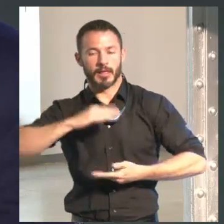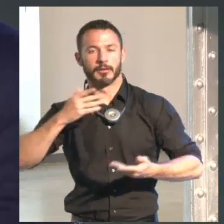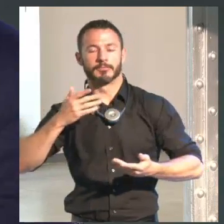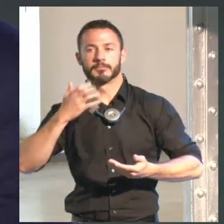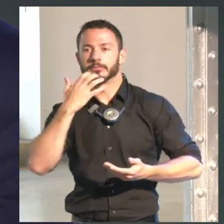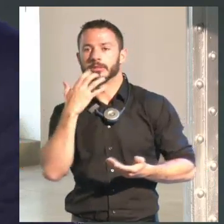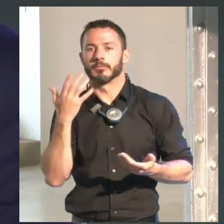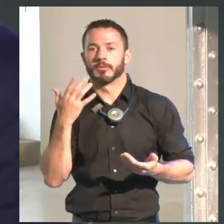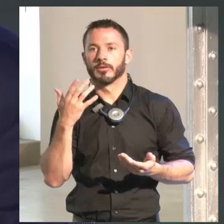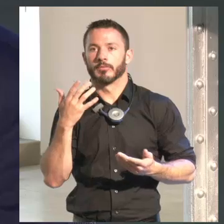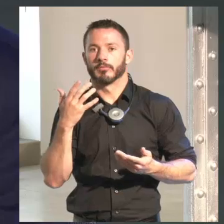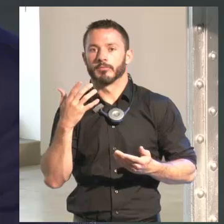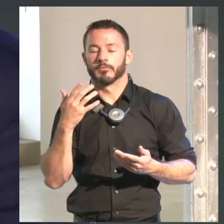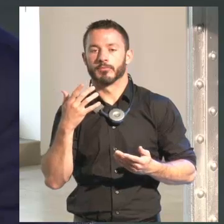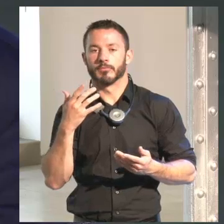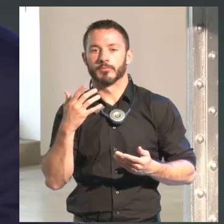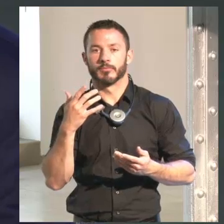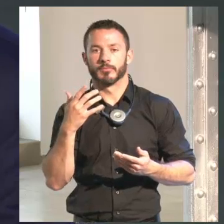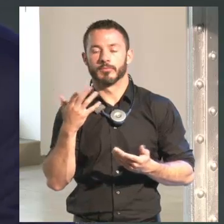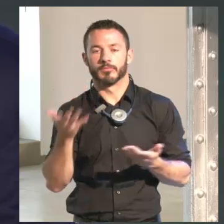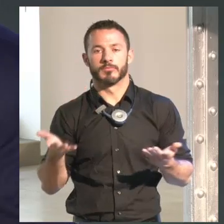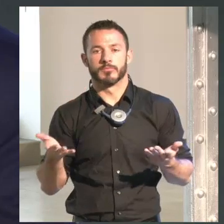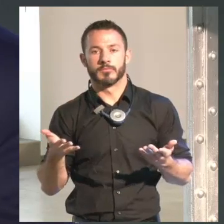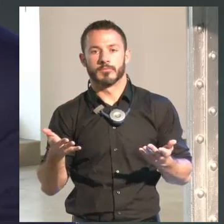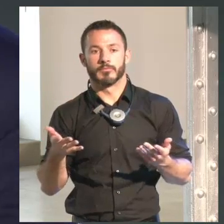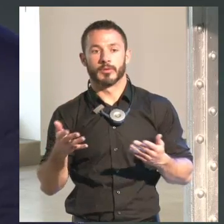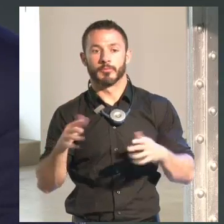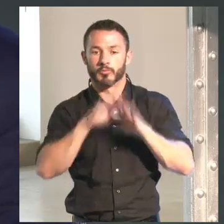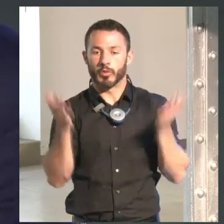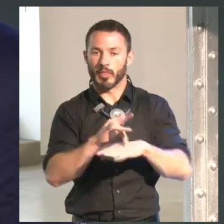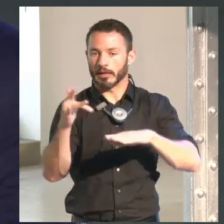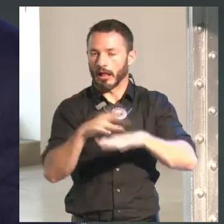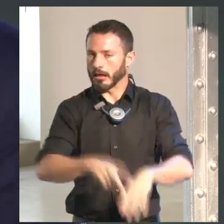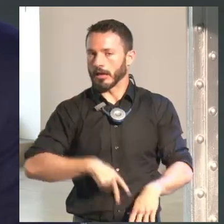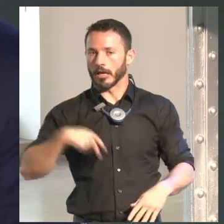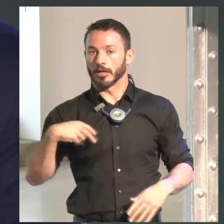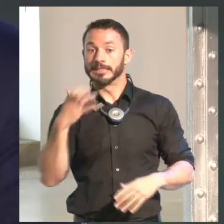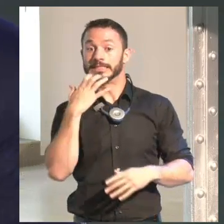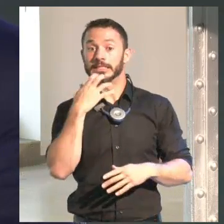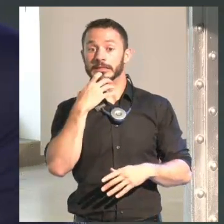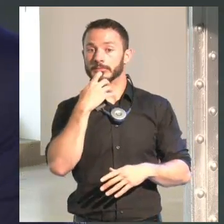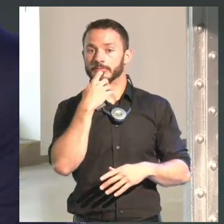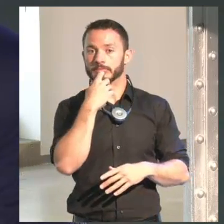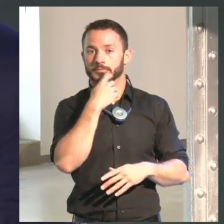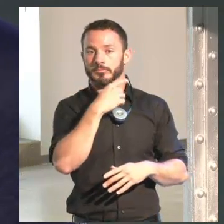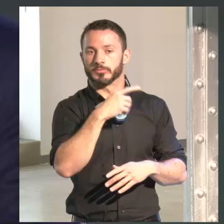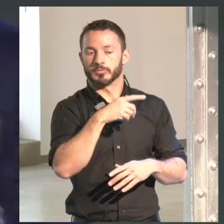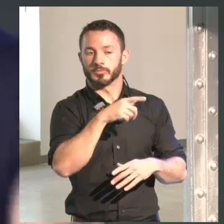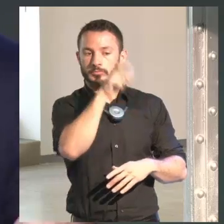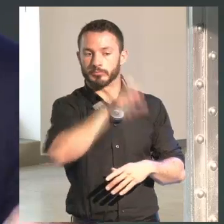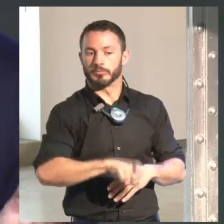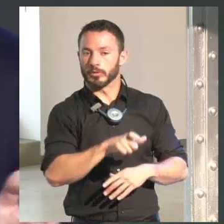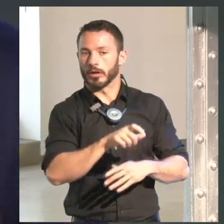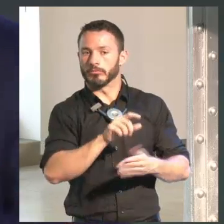las características que tienen lo digital en general es que cuando alguien desarrolla un servicio y ocupa el espacio, como